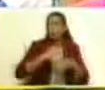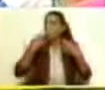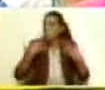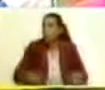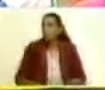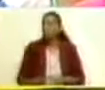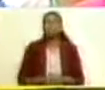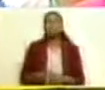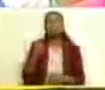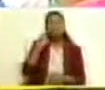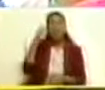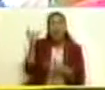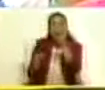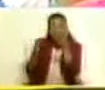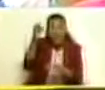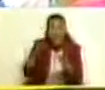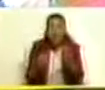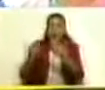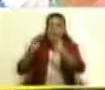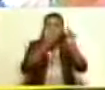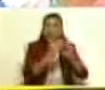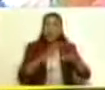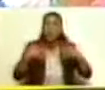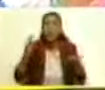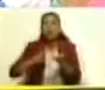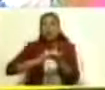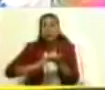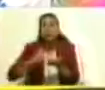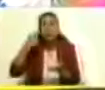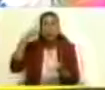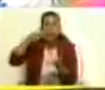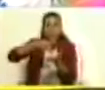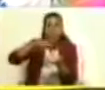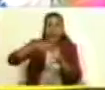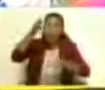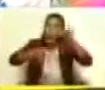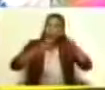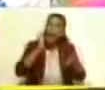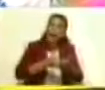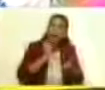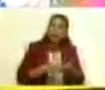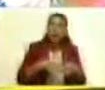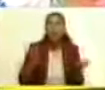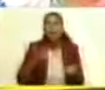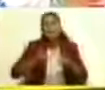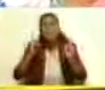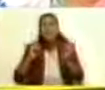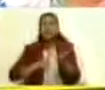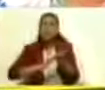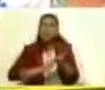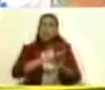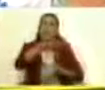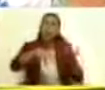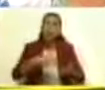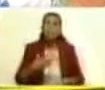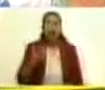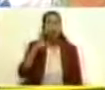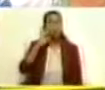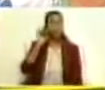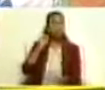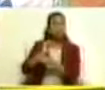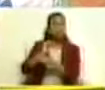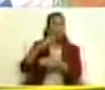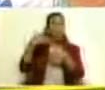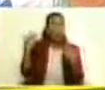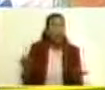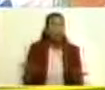acercar el sistema de justicia a las comunidades con la presencia de los jueces de paz que permitan prevenir los delitos y medidas